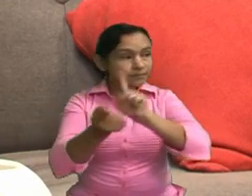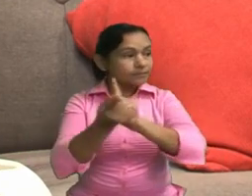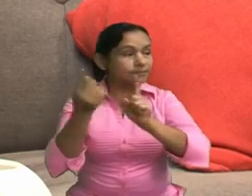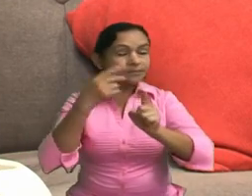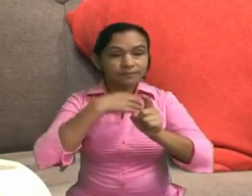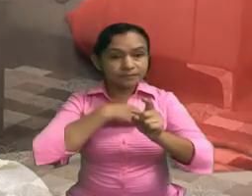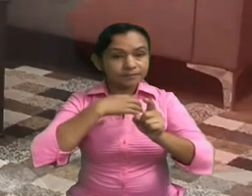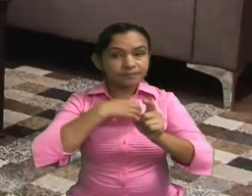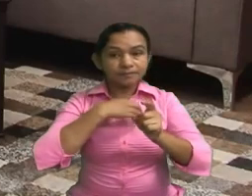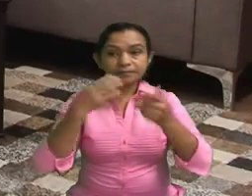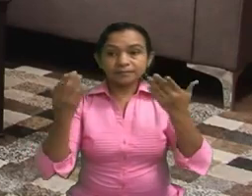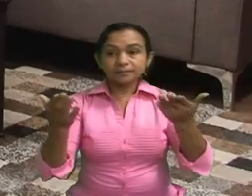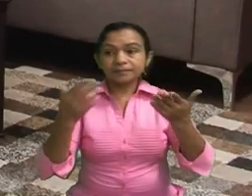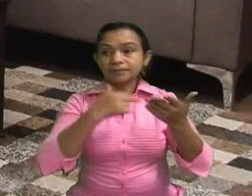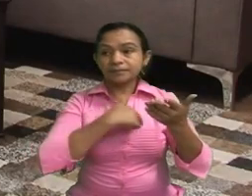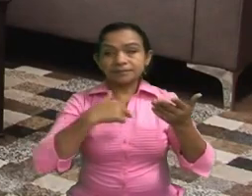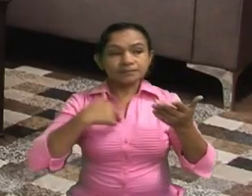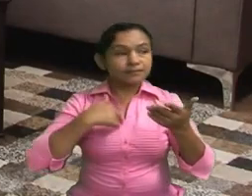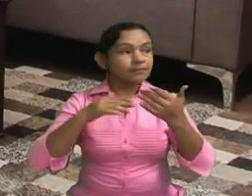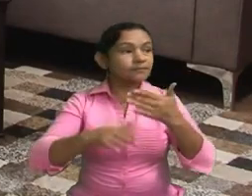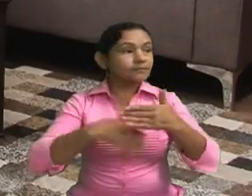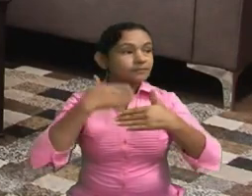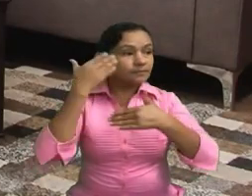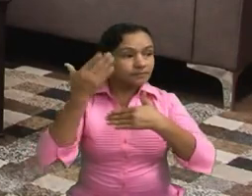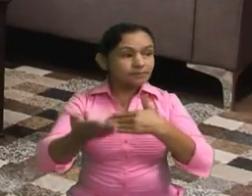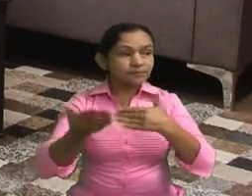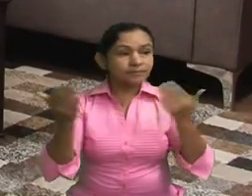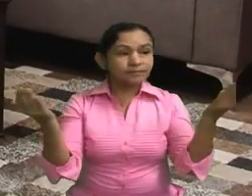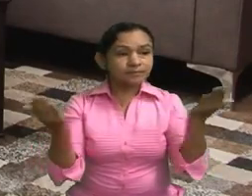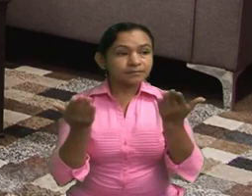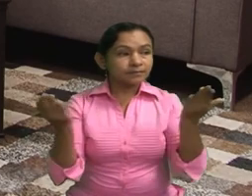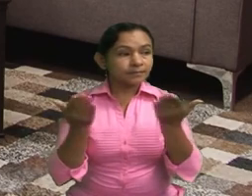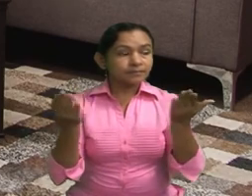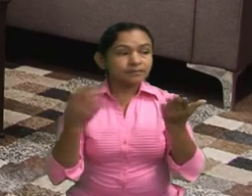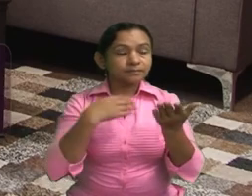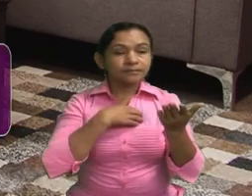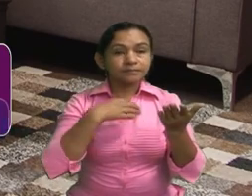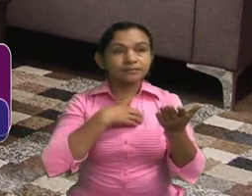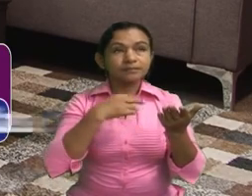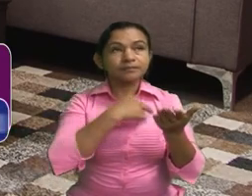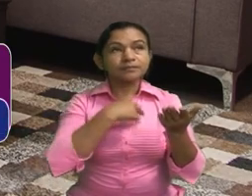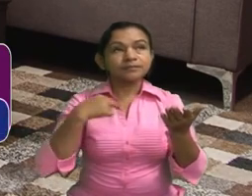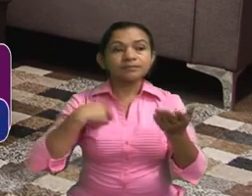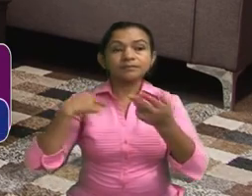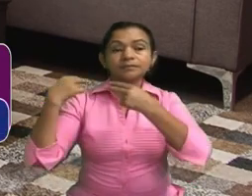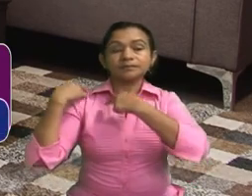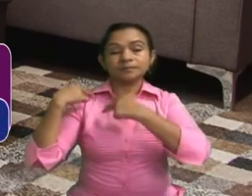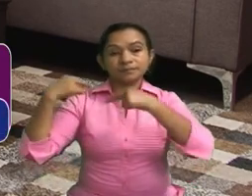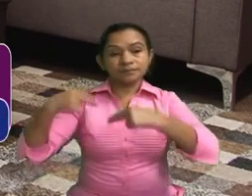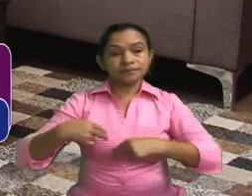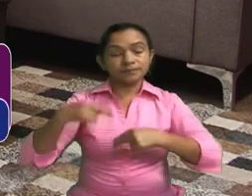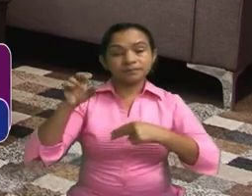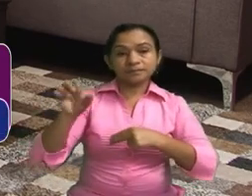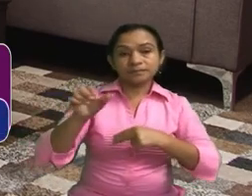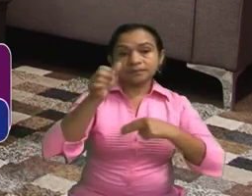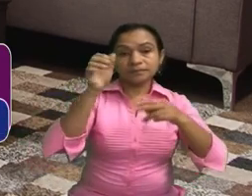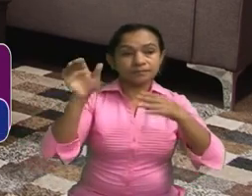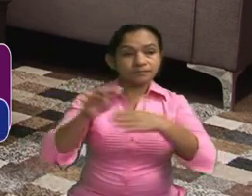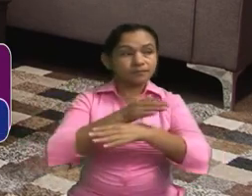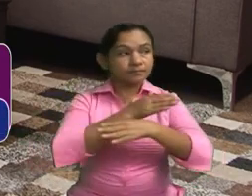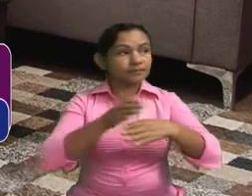nosotros emitimos o desechamos, ¿verdad?, lo que nosotros producimos como humanos, y otras acciones, ¿verdad?,